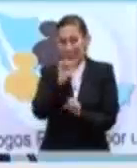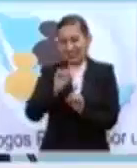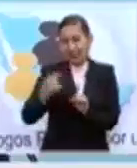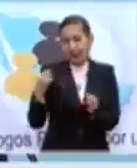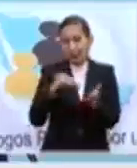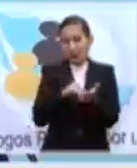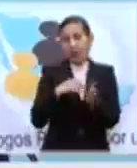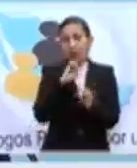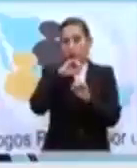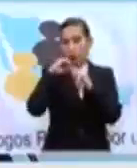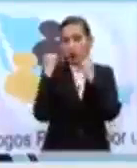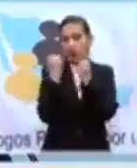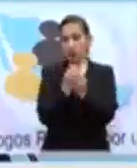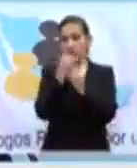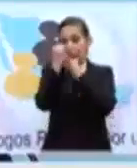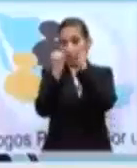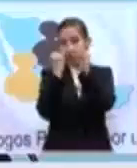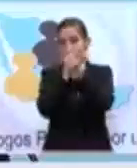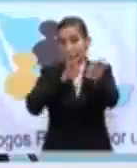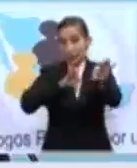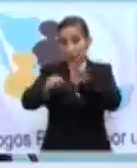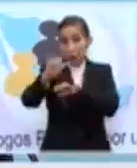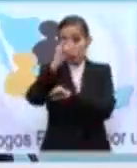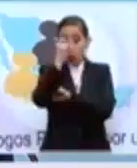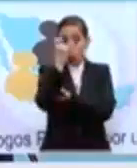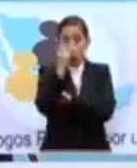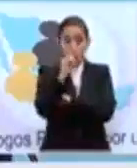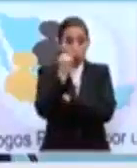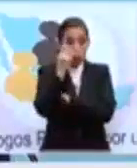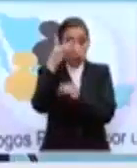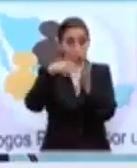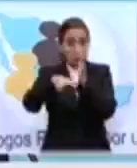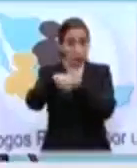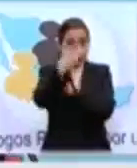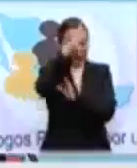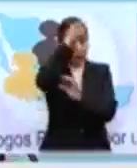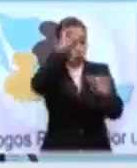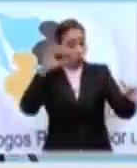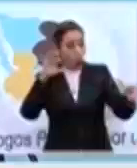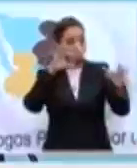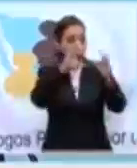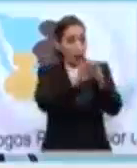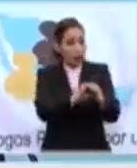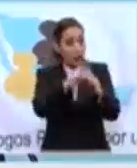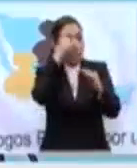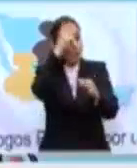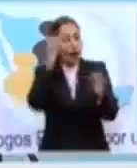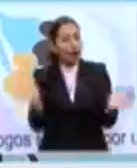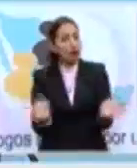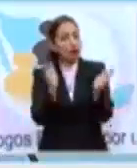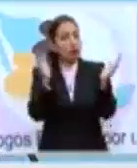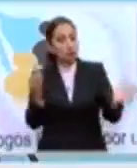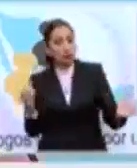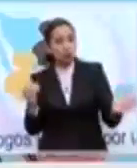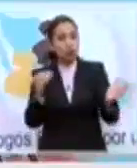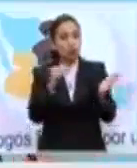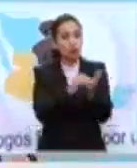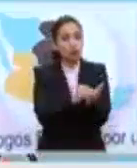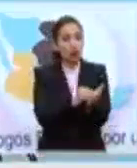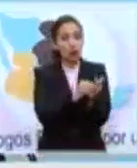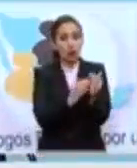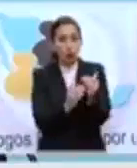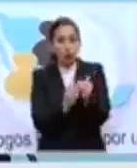Organización Internacional del Trabajo en junio del 2013 un convenio de cooperación para promover la aplicación de un